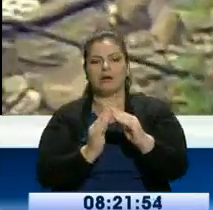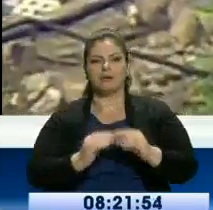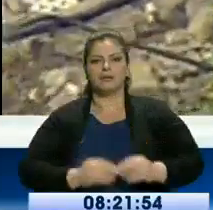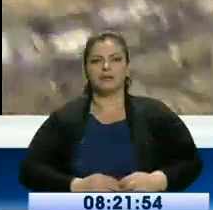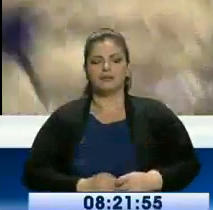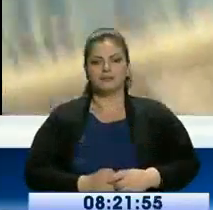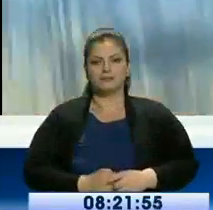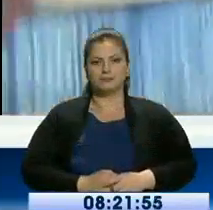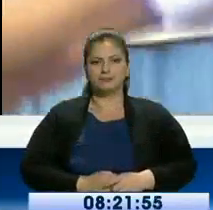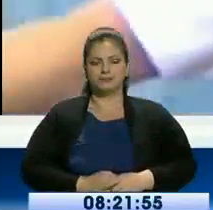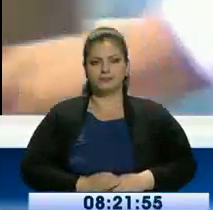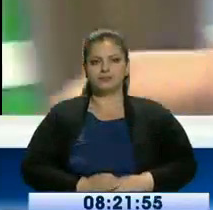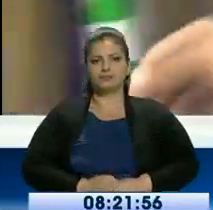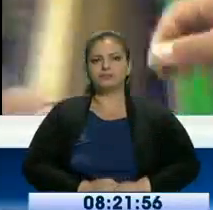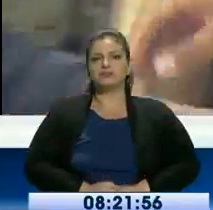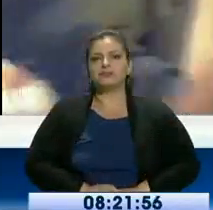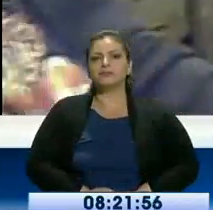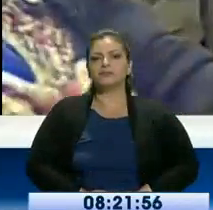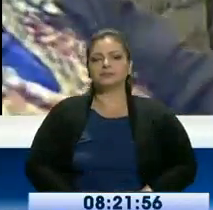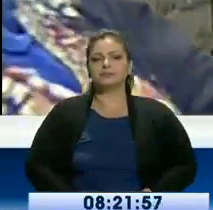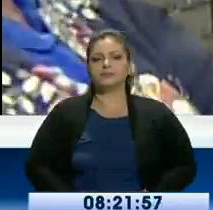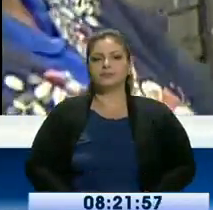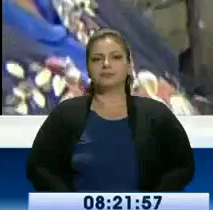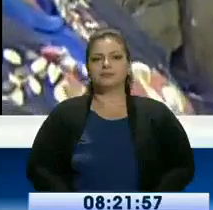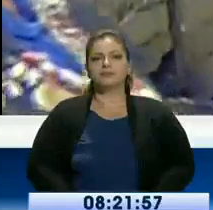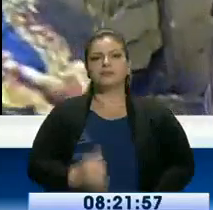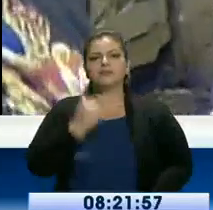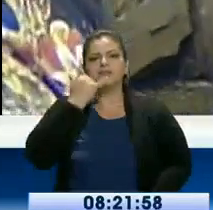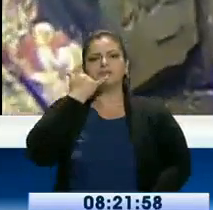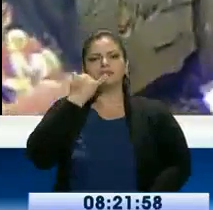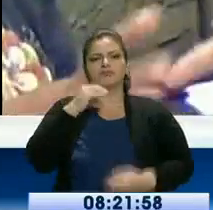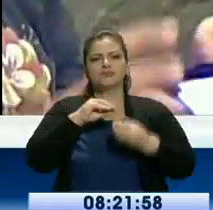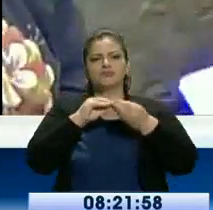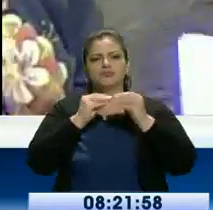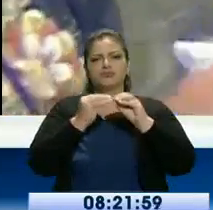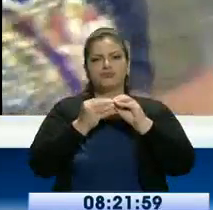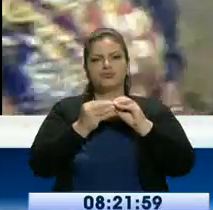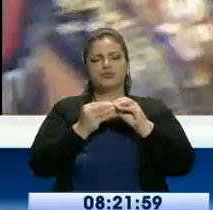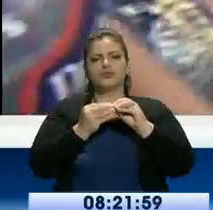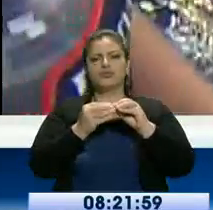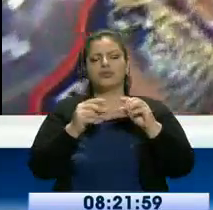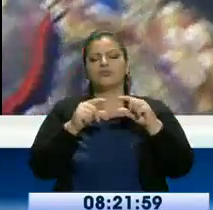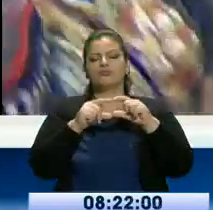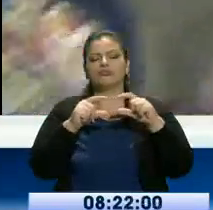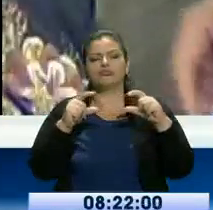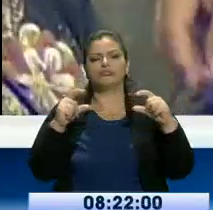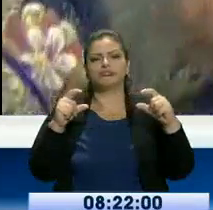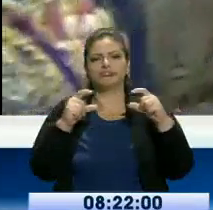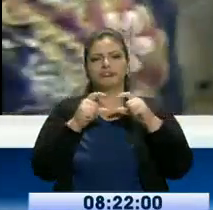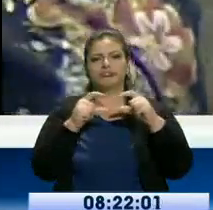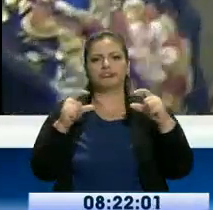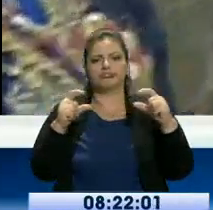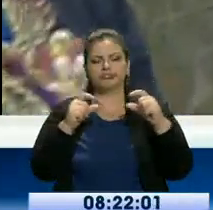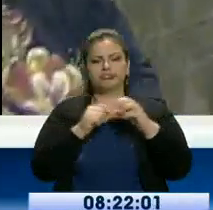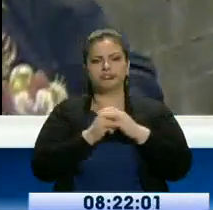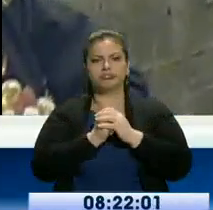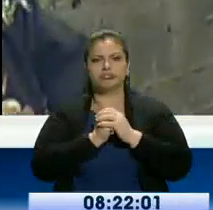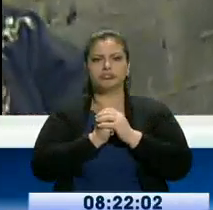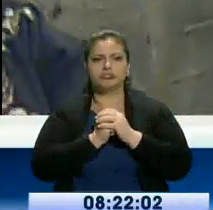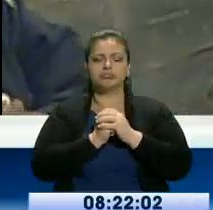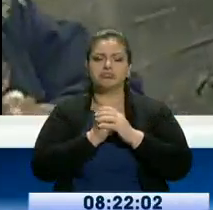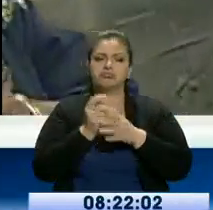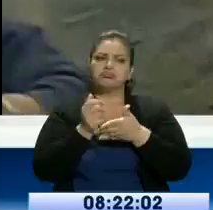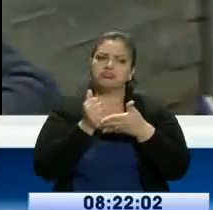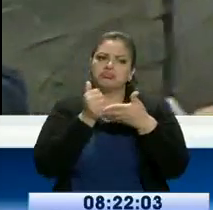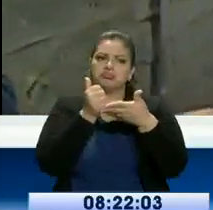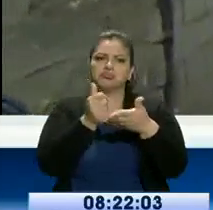número telefónico, por favor, para que tengan ustedes, puedan anotar en casa alguna institución pública o